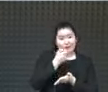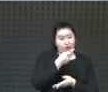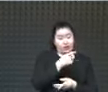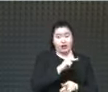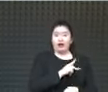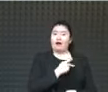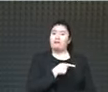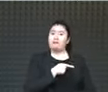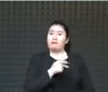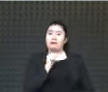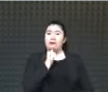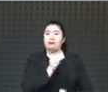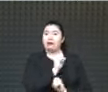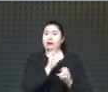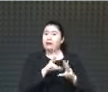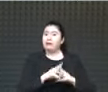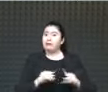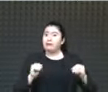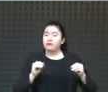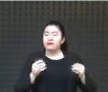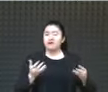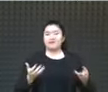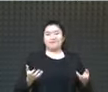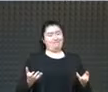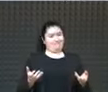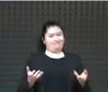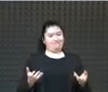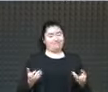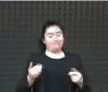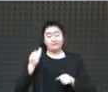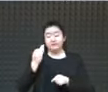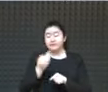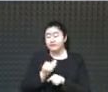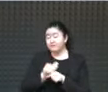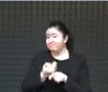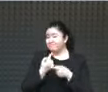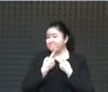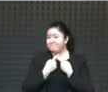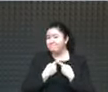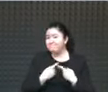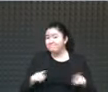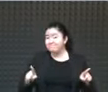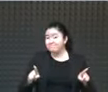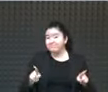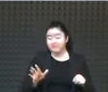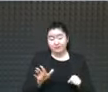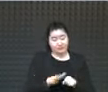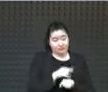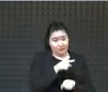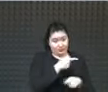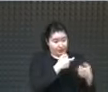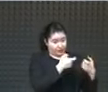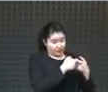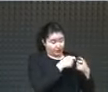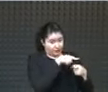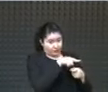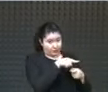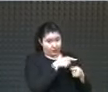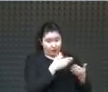pobre. Es un cambio completamente distinto. Por eso es de la economía neoliberal a la economía